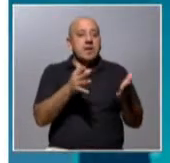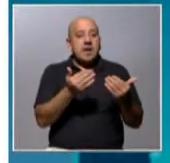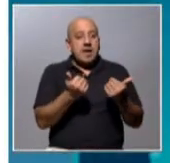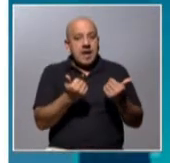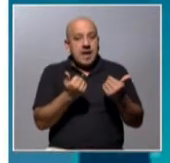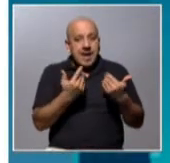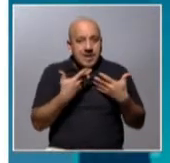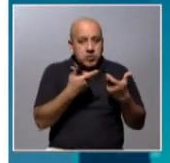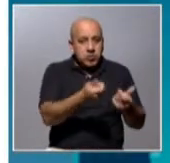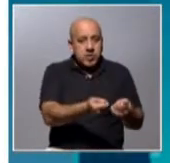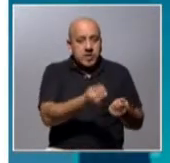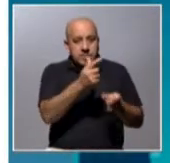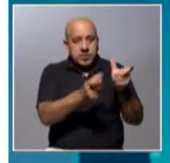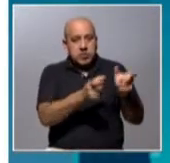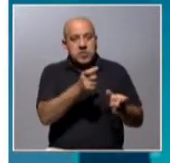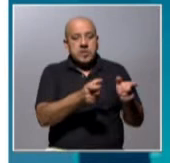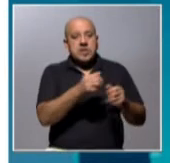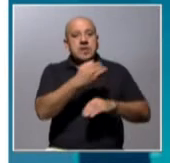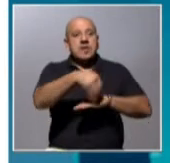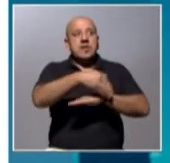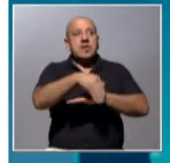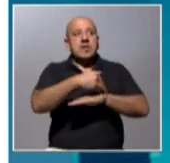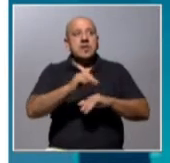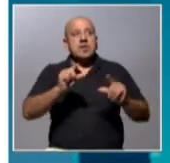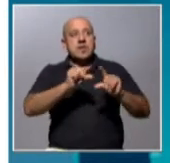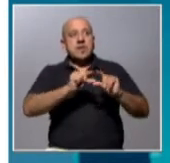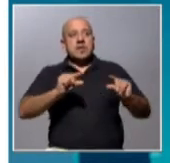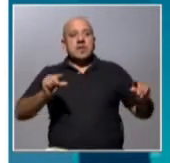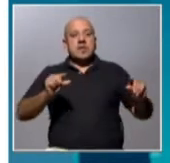colaborar con los que necesiten. Y la dirección es Requena